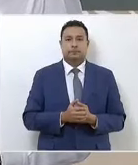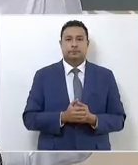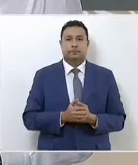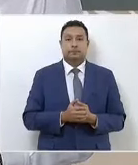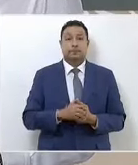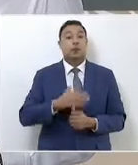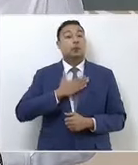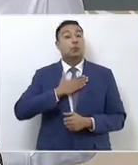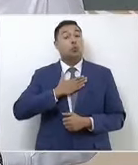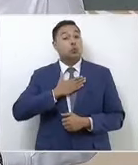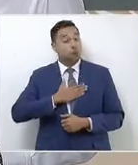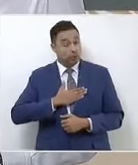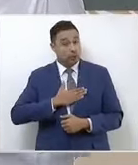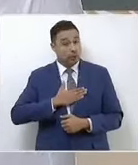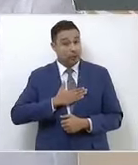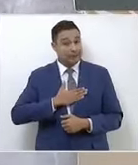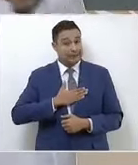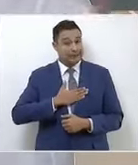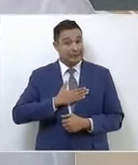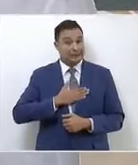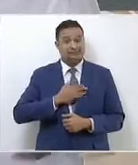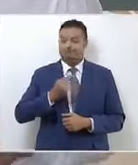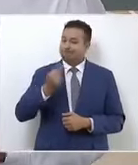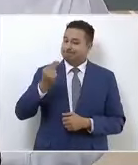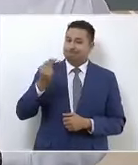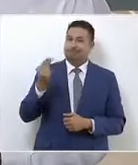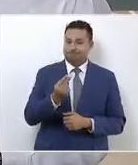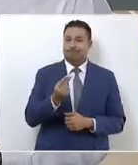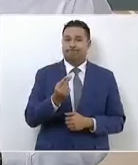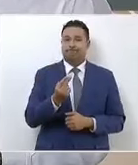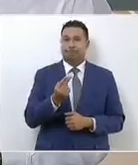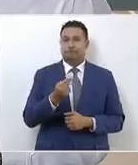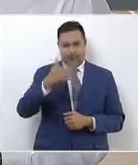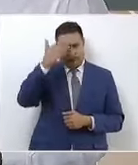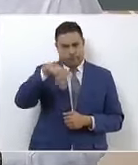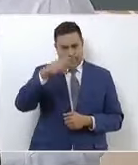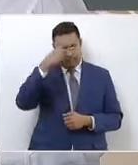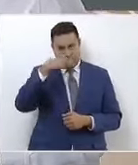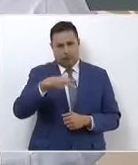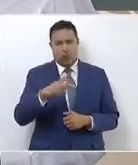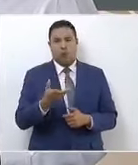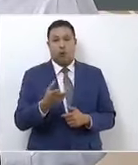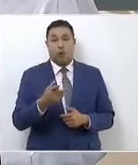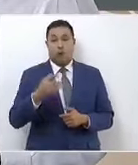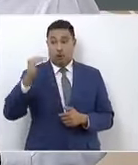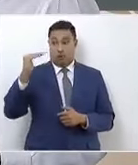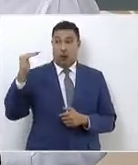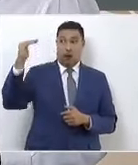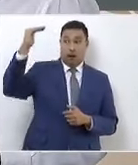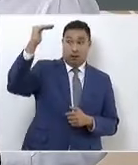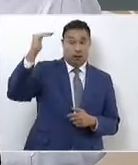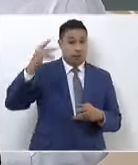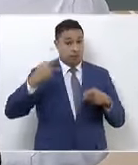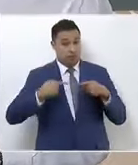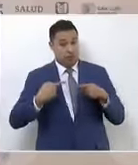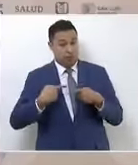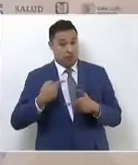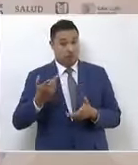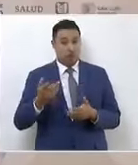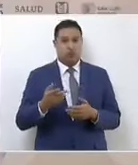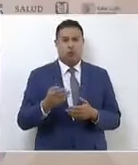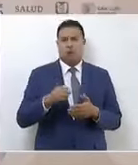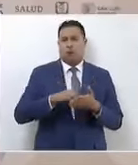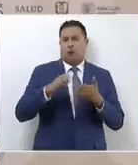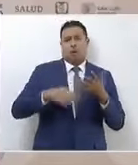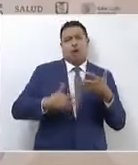la justicia, porque ¿saben lo que sucedía en nuestro país? Que los de mero arriba, imagínense